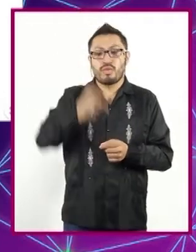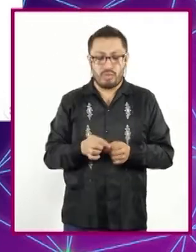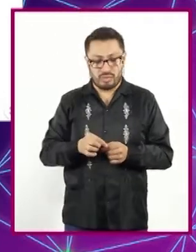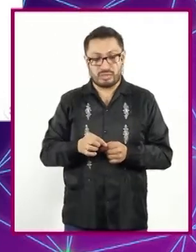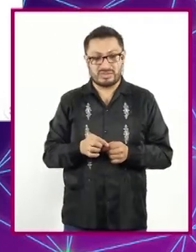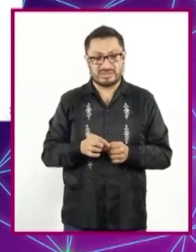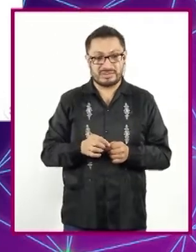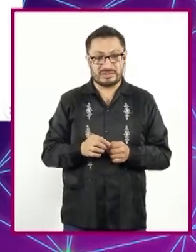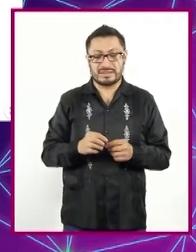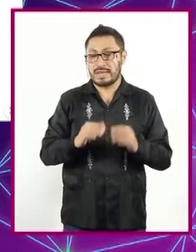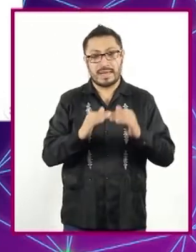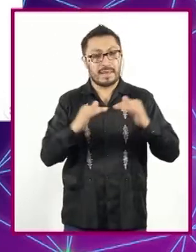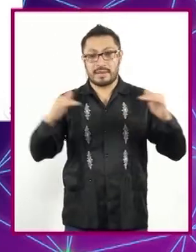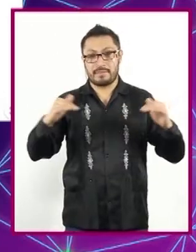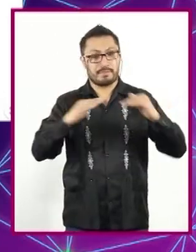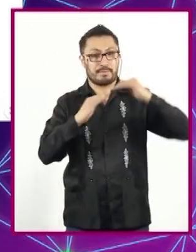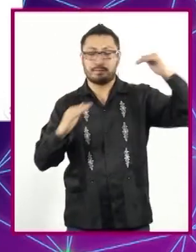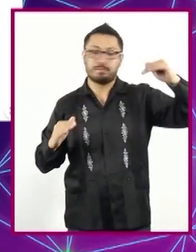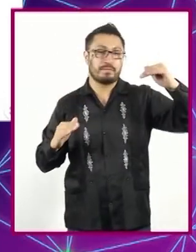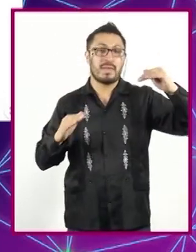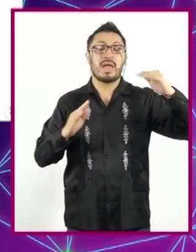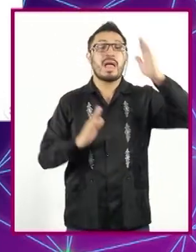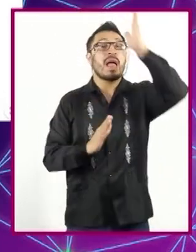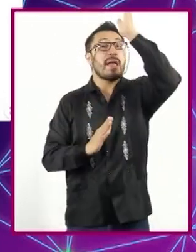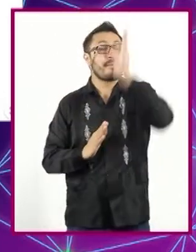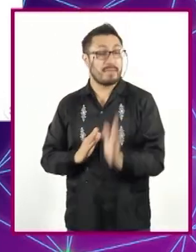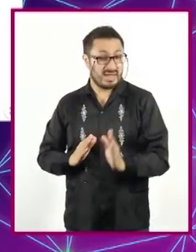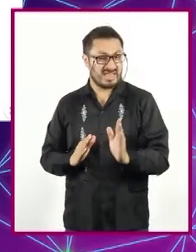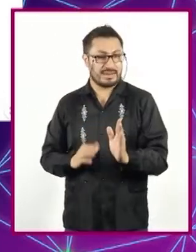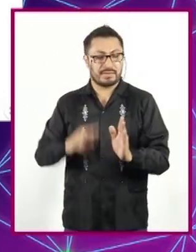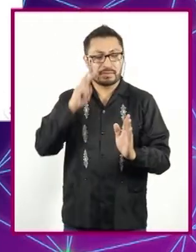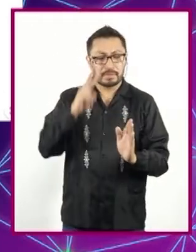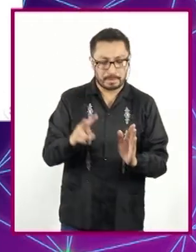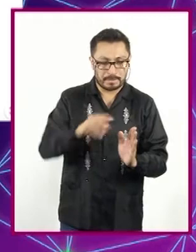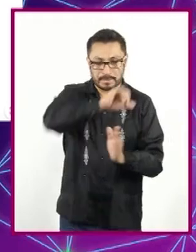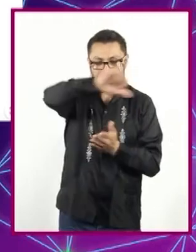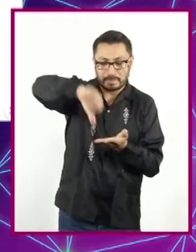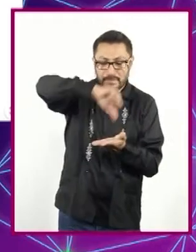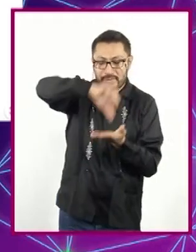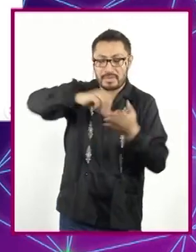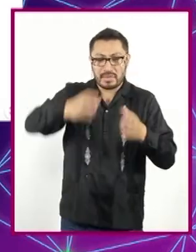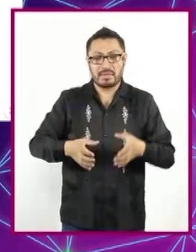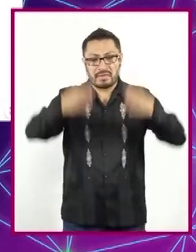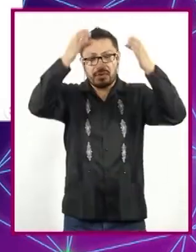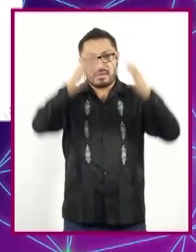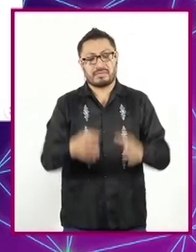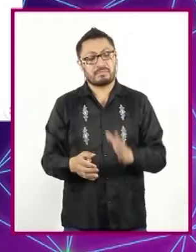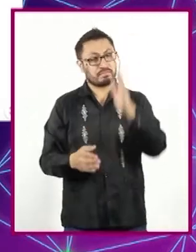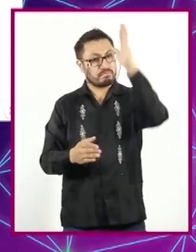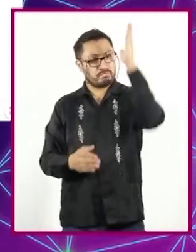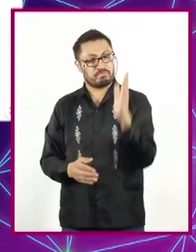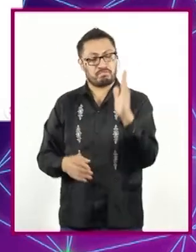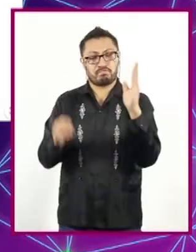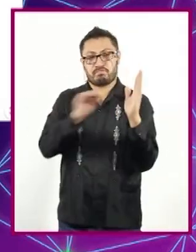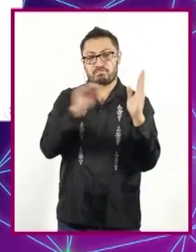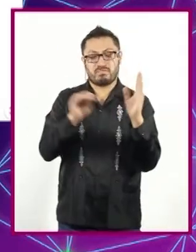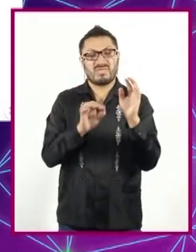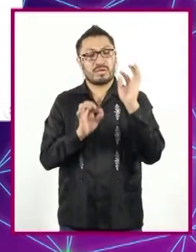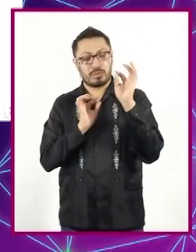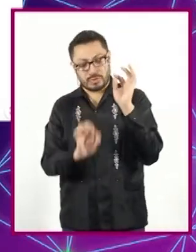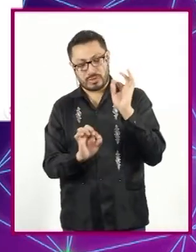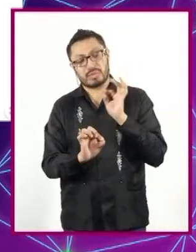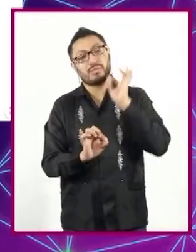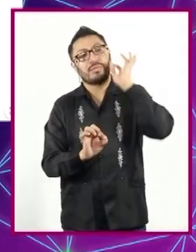90 grados. Para verlo, se realiza este corte al centro del cilindro. Como el movimiento de los puntos de